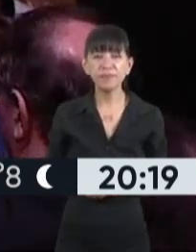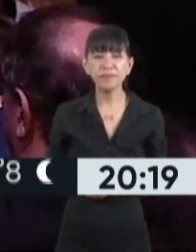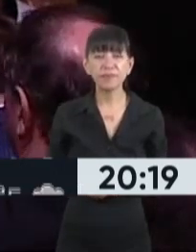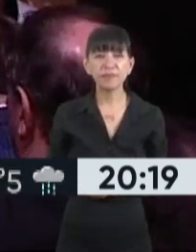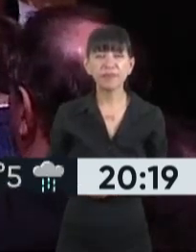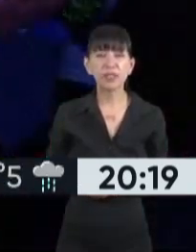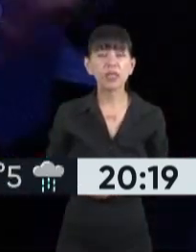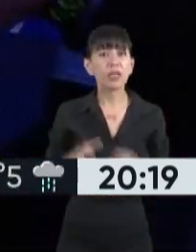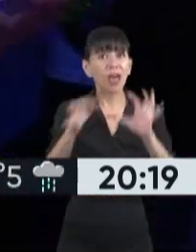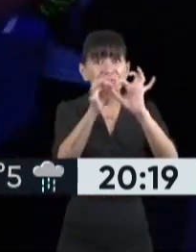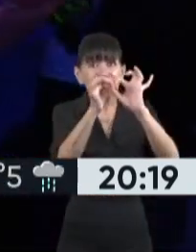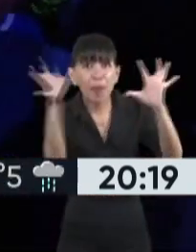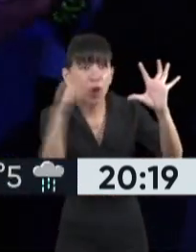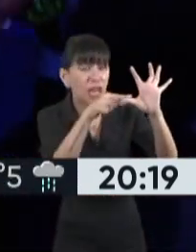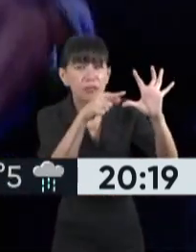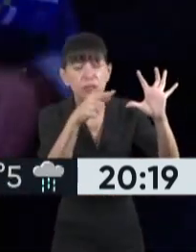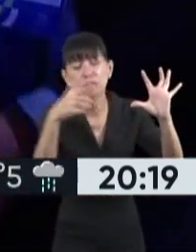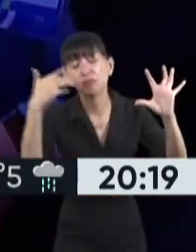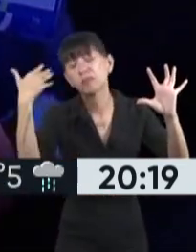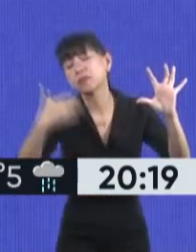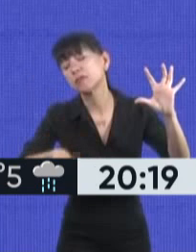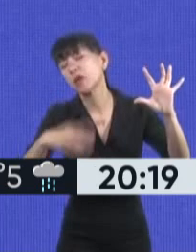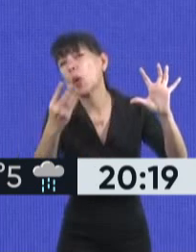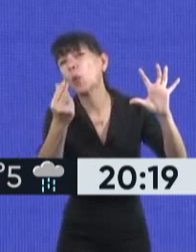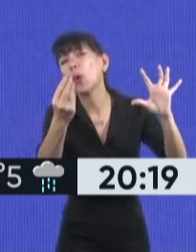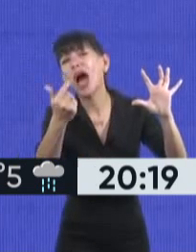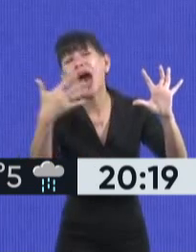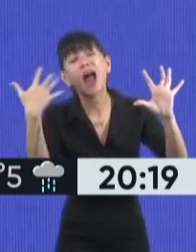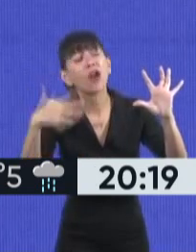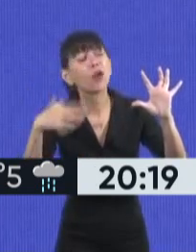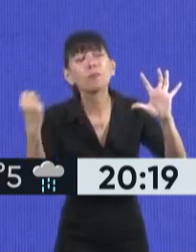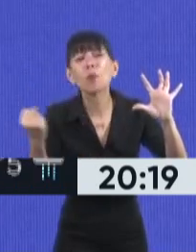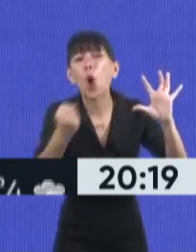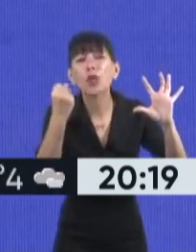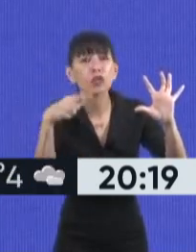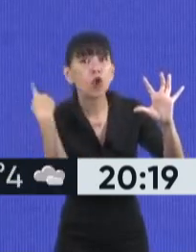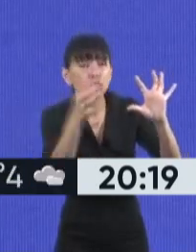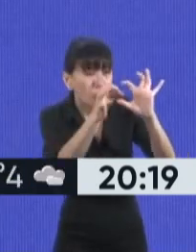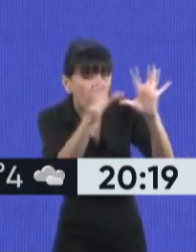La democracia vale mucho y hay que cuidarla todos los días.